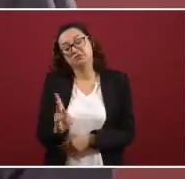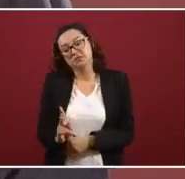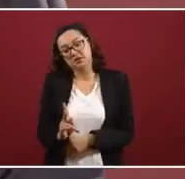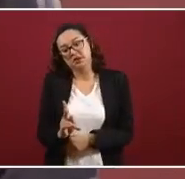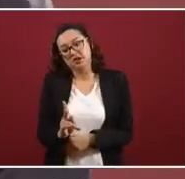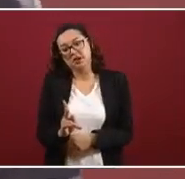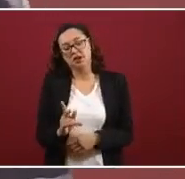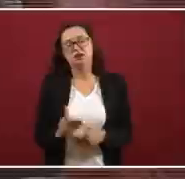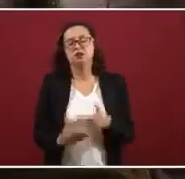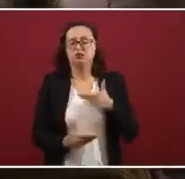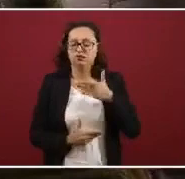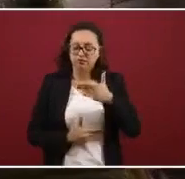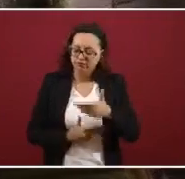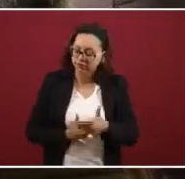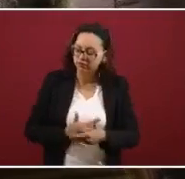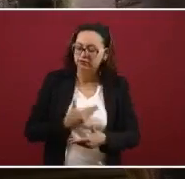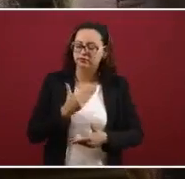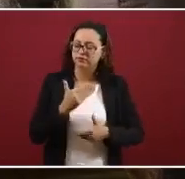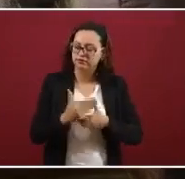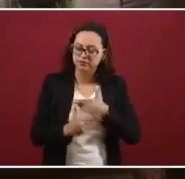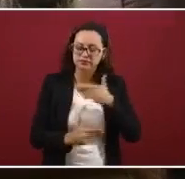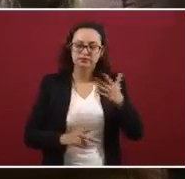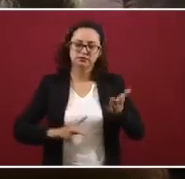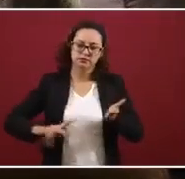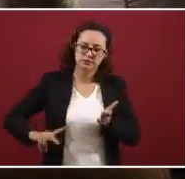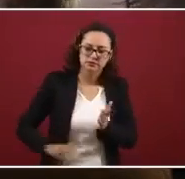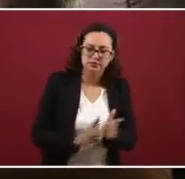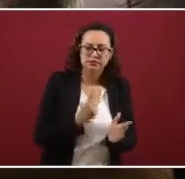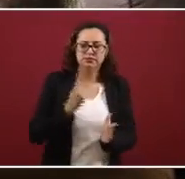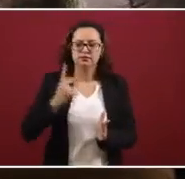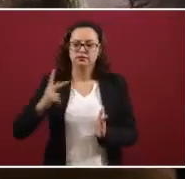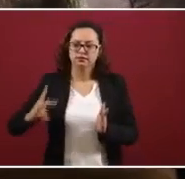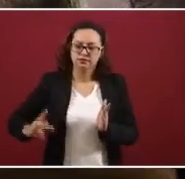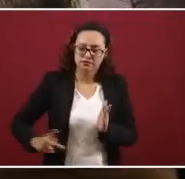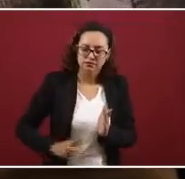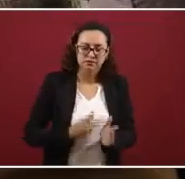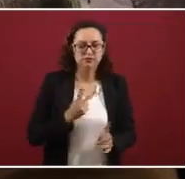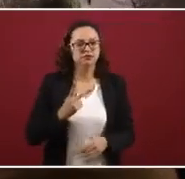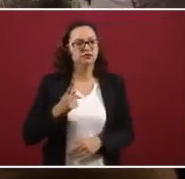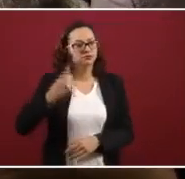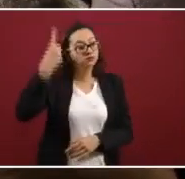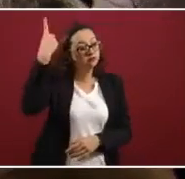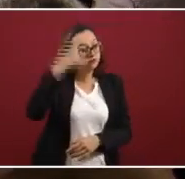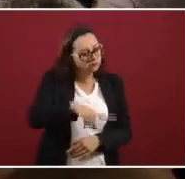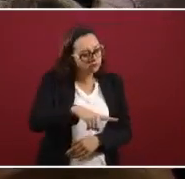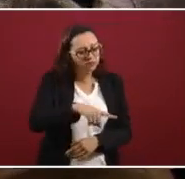cada vez que se pueda, hay que escuchar a la gente.